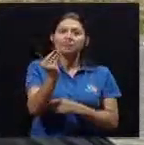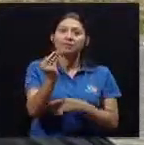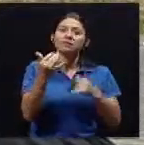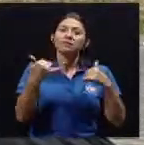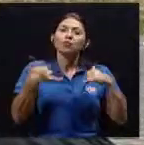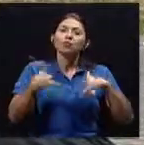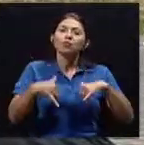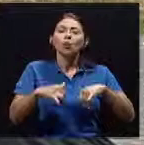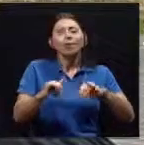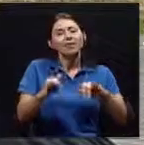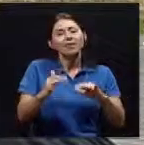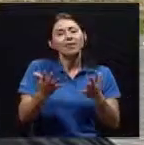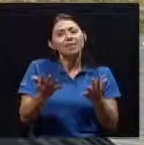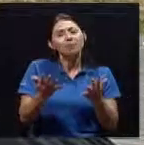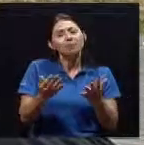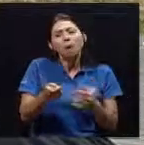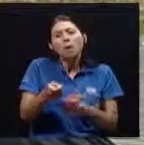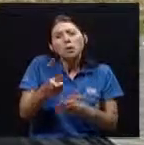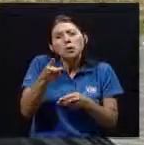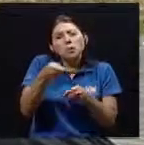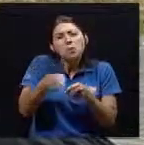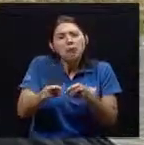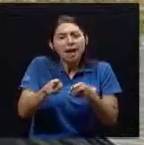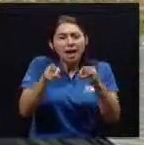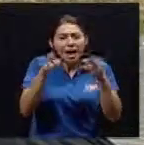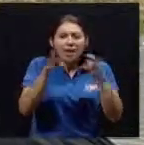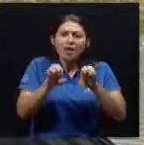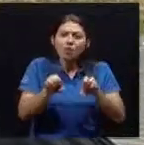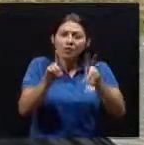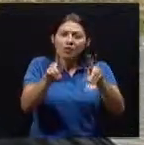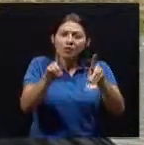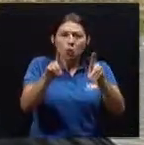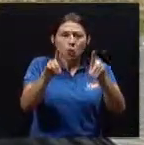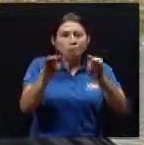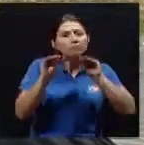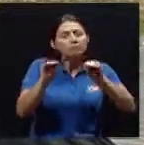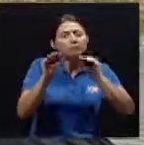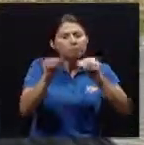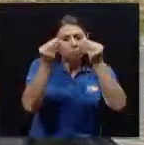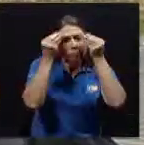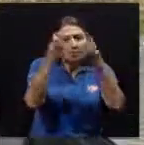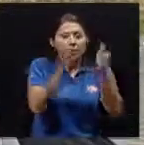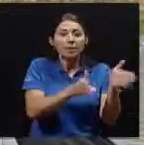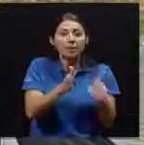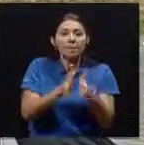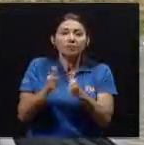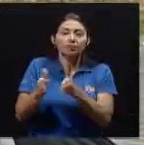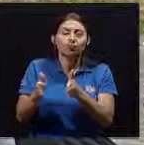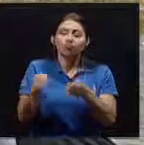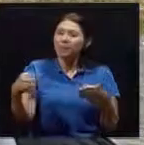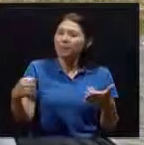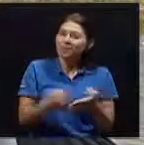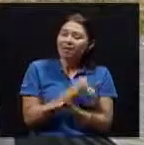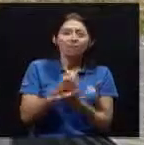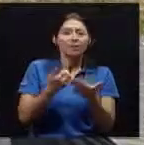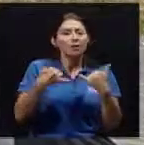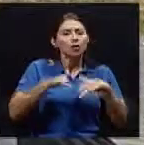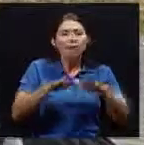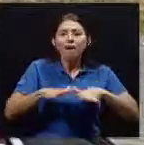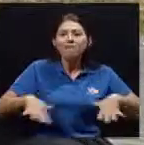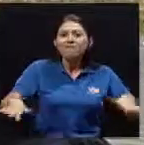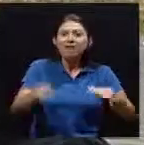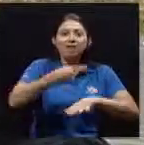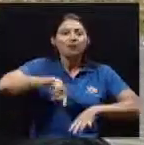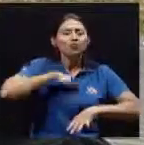personas adolescentes todavía reciben muy pobre educación, muy pobre preparación en nuestro medio. Lamentablemente